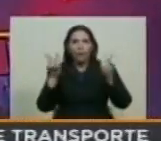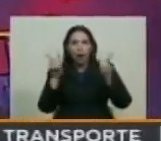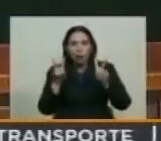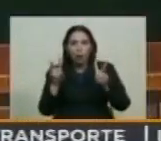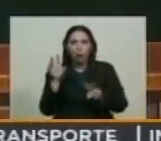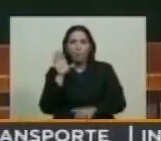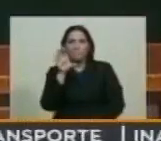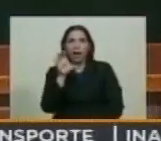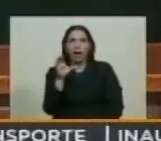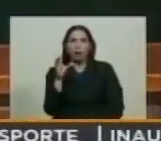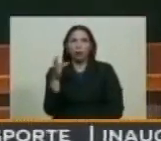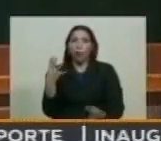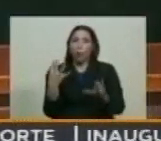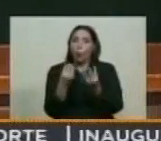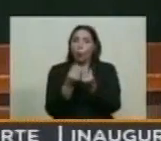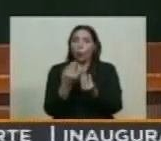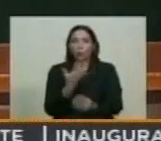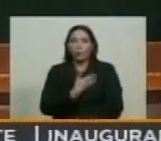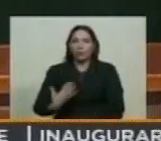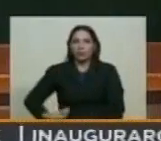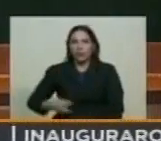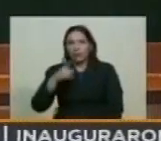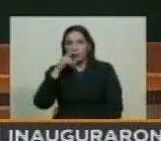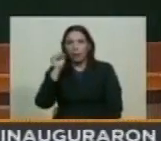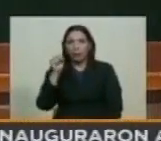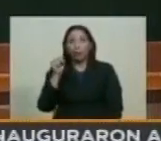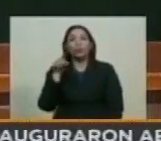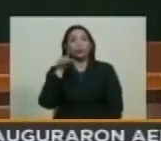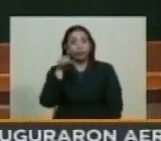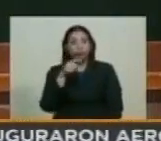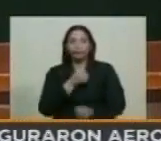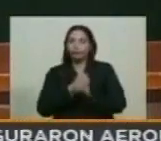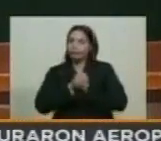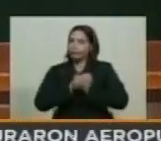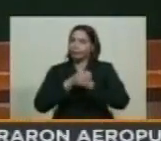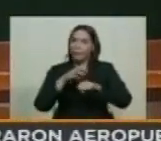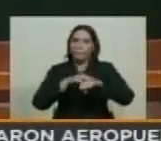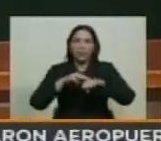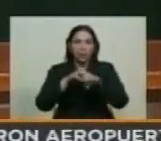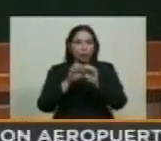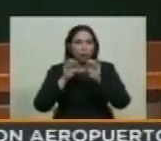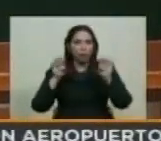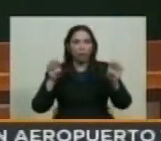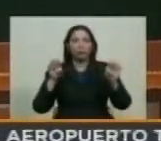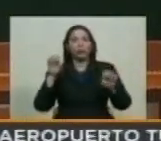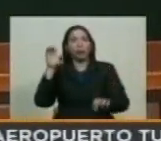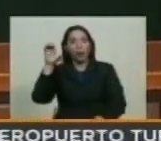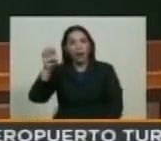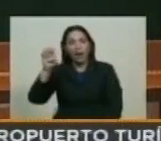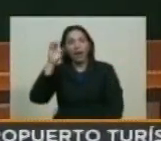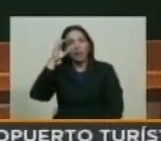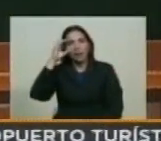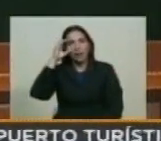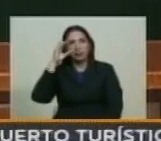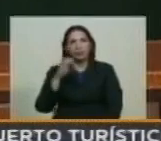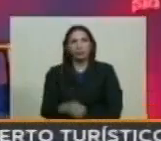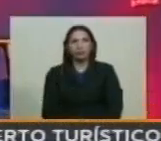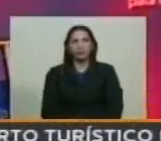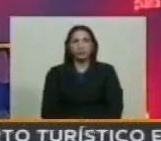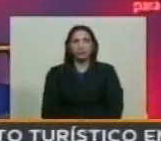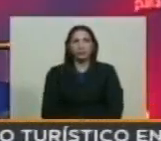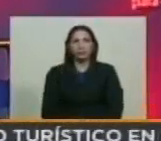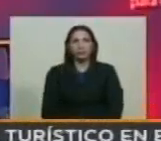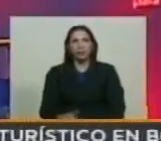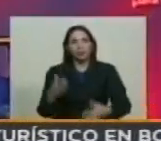patrios, junto al presidente de la República, es nuestro querido ministro Elías Agua. Quiero